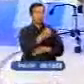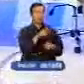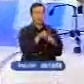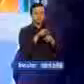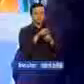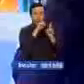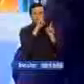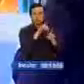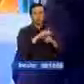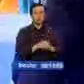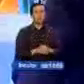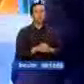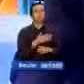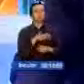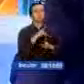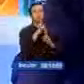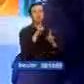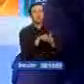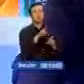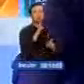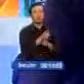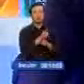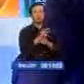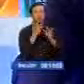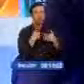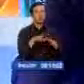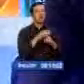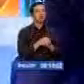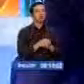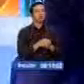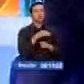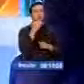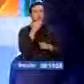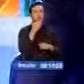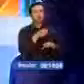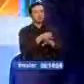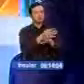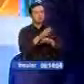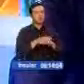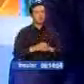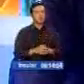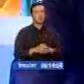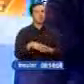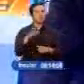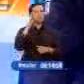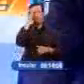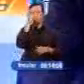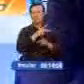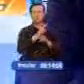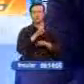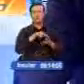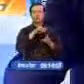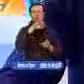yo le había preguntado y también vino esa pregunta acompañada con una sugerencia de por qué no el Consejo